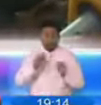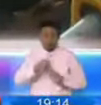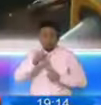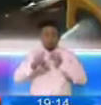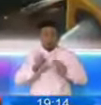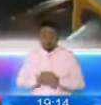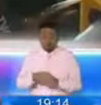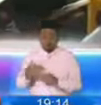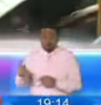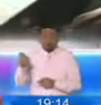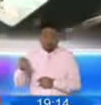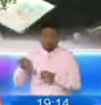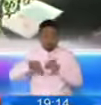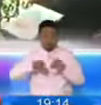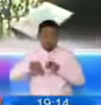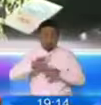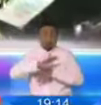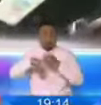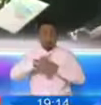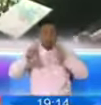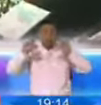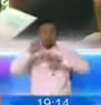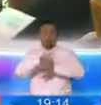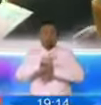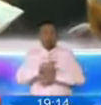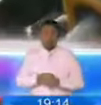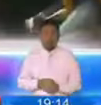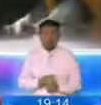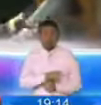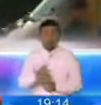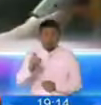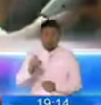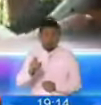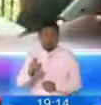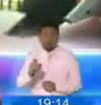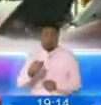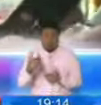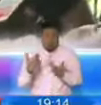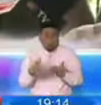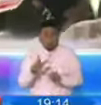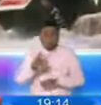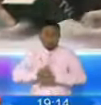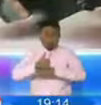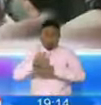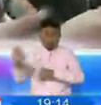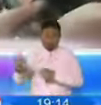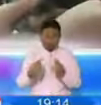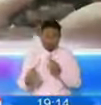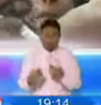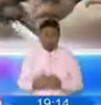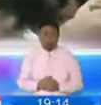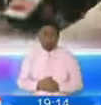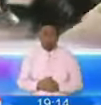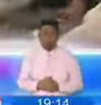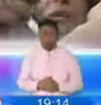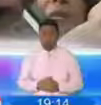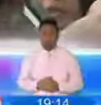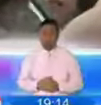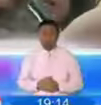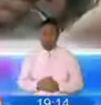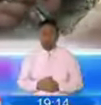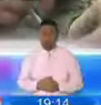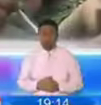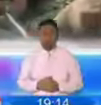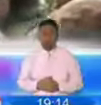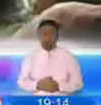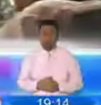ha esclarecido todos los temas de fiscalía y cuando fiscalía necesite va a estar a disposición de todas las autoridades judiciales de la familia. ¿Todo lo que quiera decir, señor